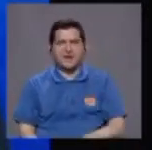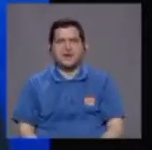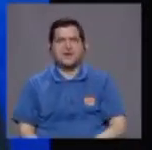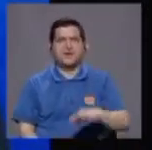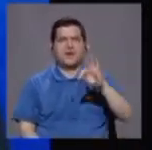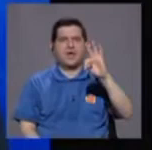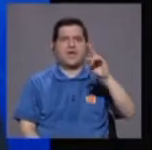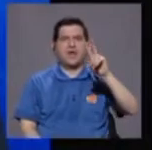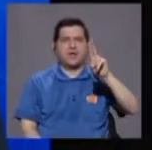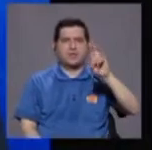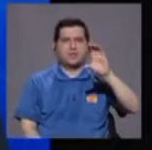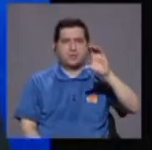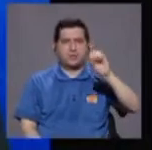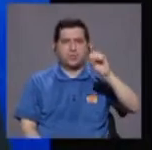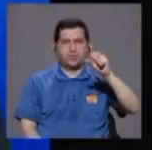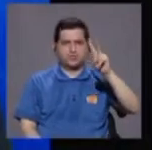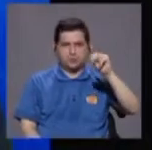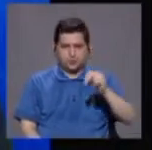Immaculate Heart Academy.